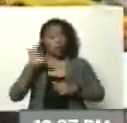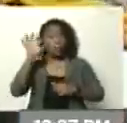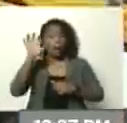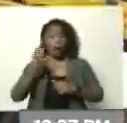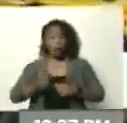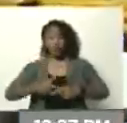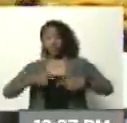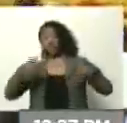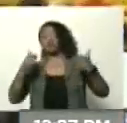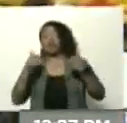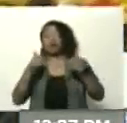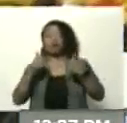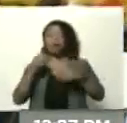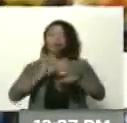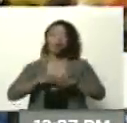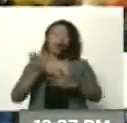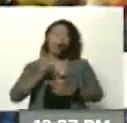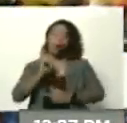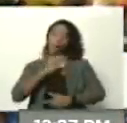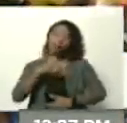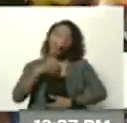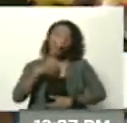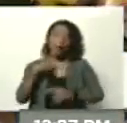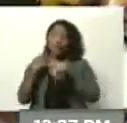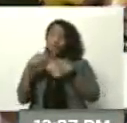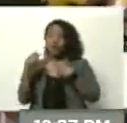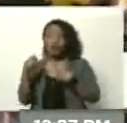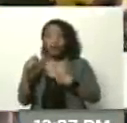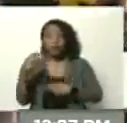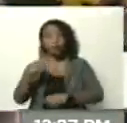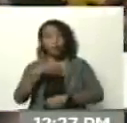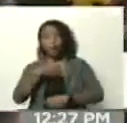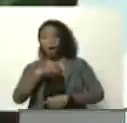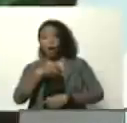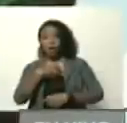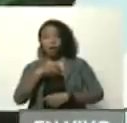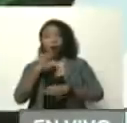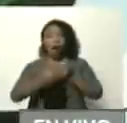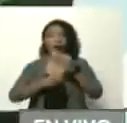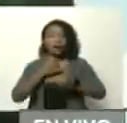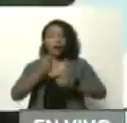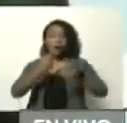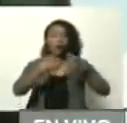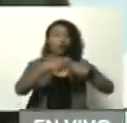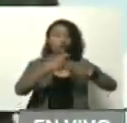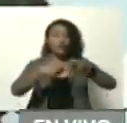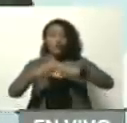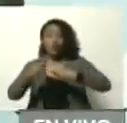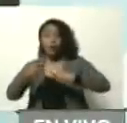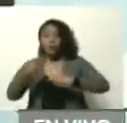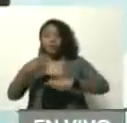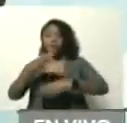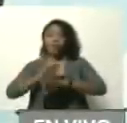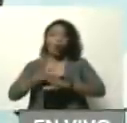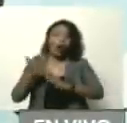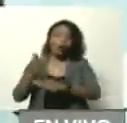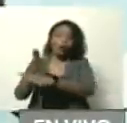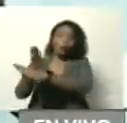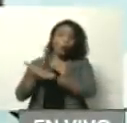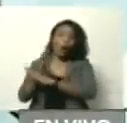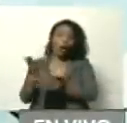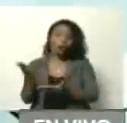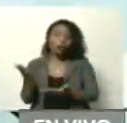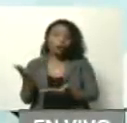porque no la podemos vender porque no podemos comercializar porque nos bloquearon